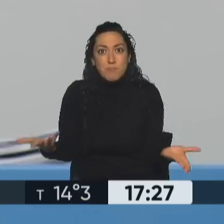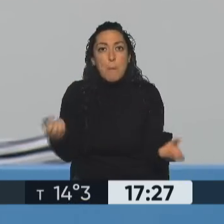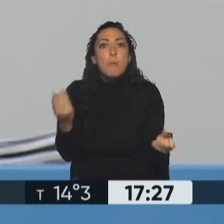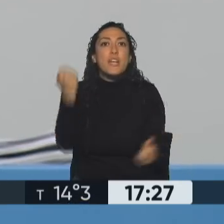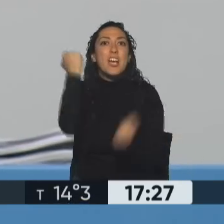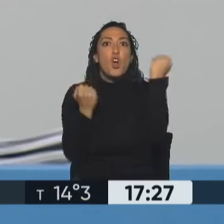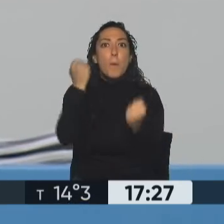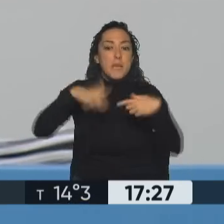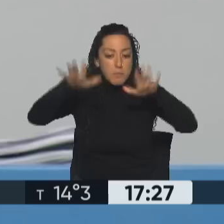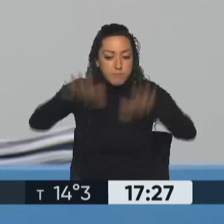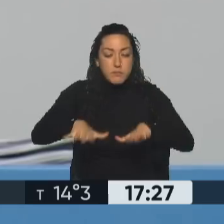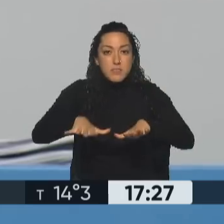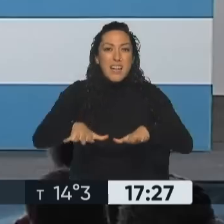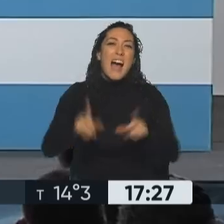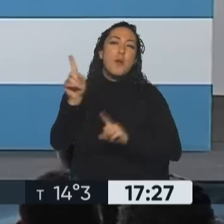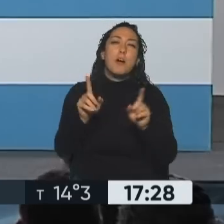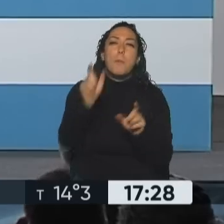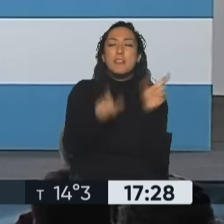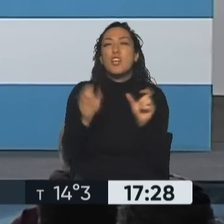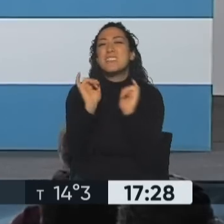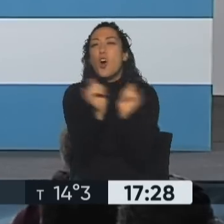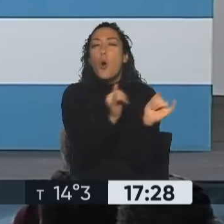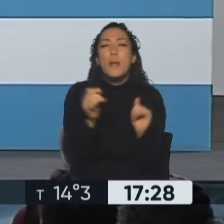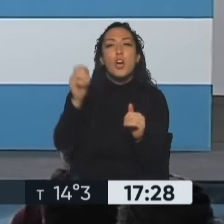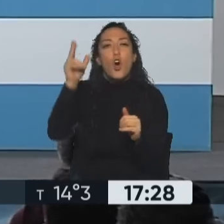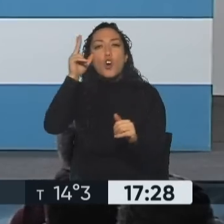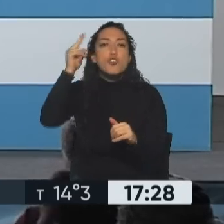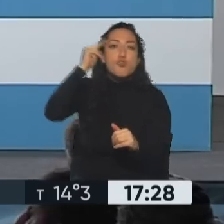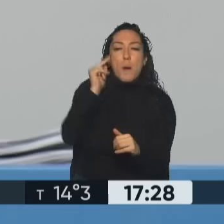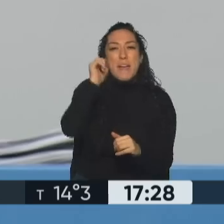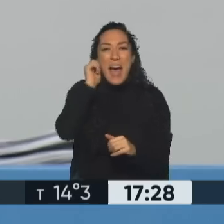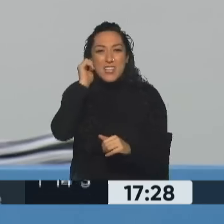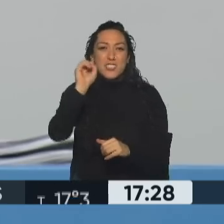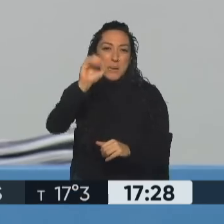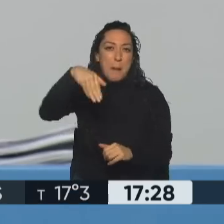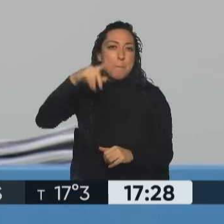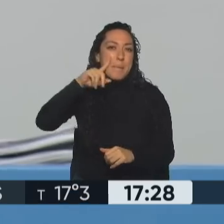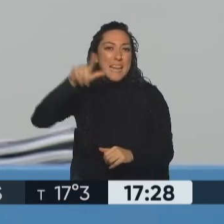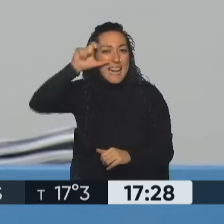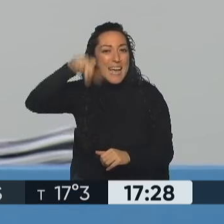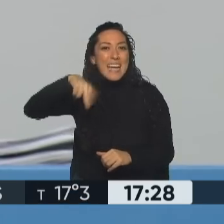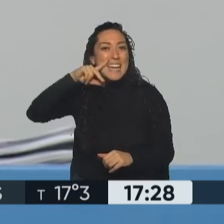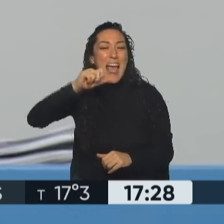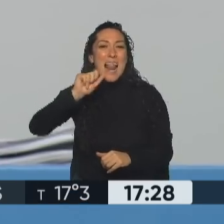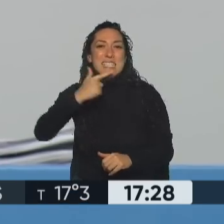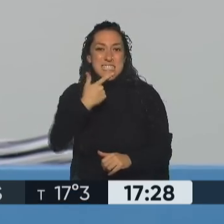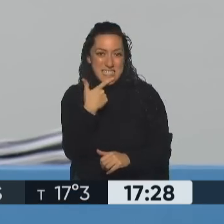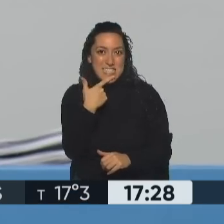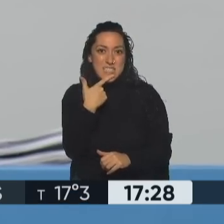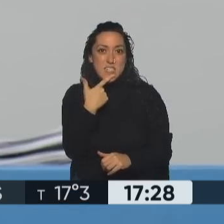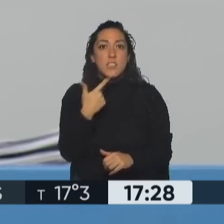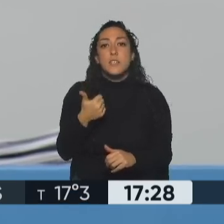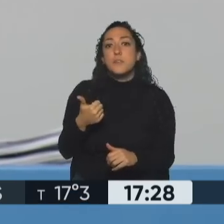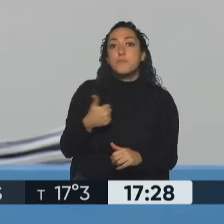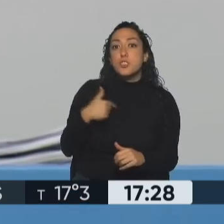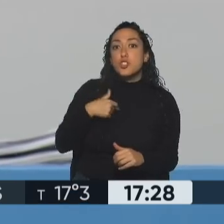se acuerdan, por ahí los millennials, no porque tenían 8 años o 9 por ahí, entonces no se van a acordar, pero yo parecía